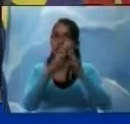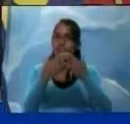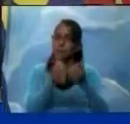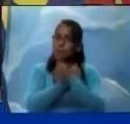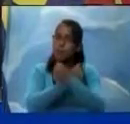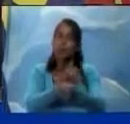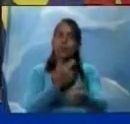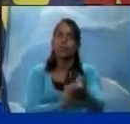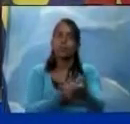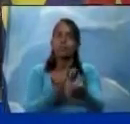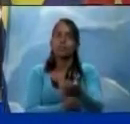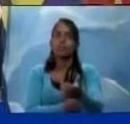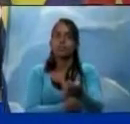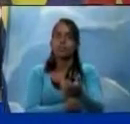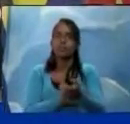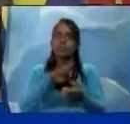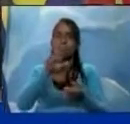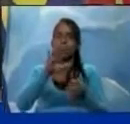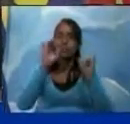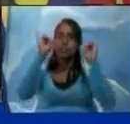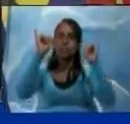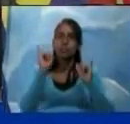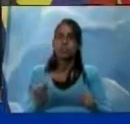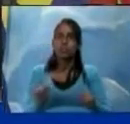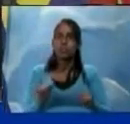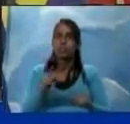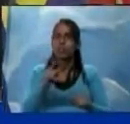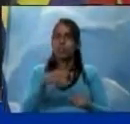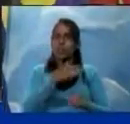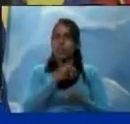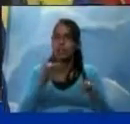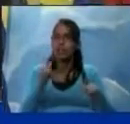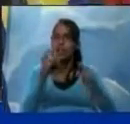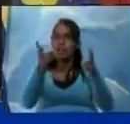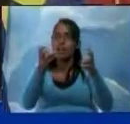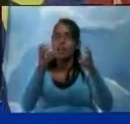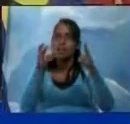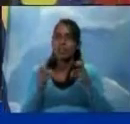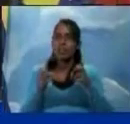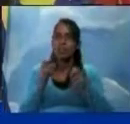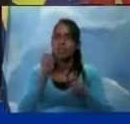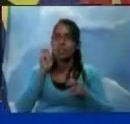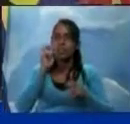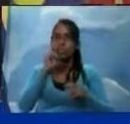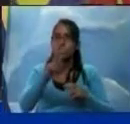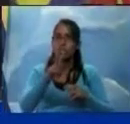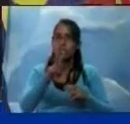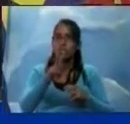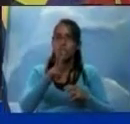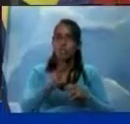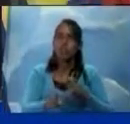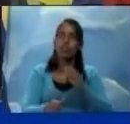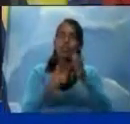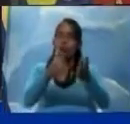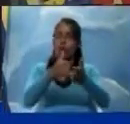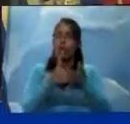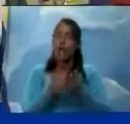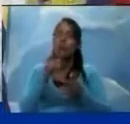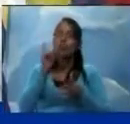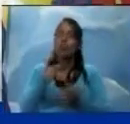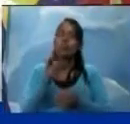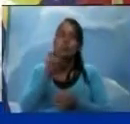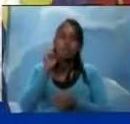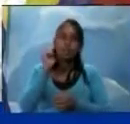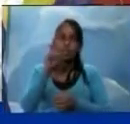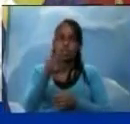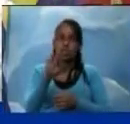hermanos, asimismo, el que había recibido 2 ganó también. ¿Qué